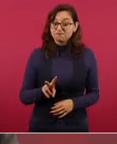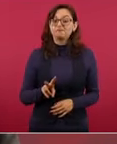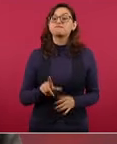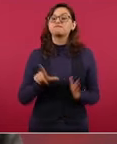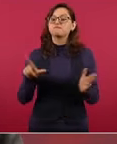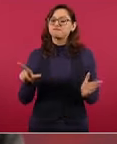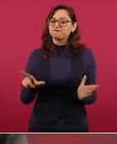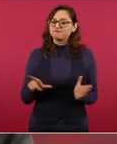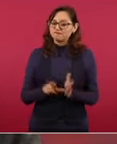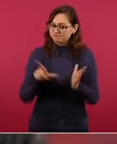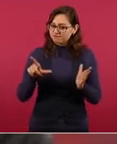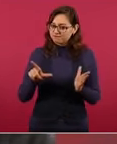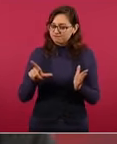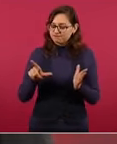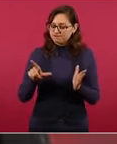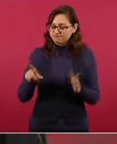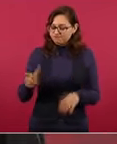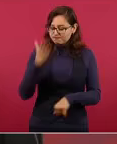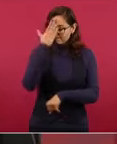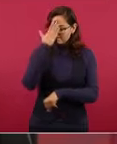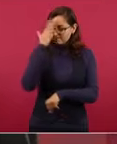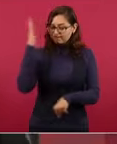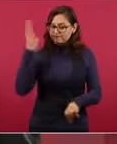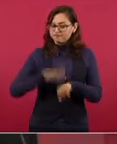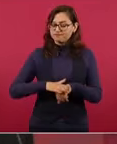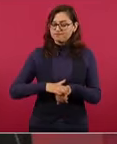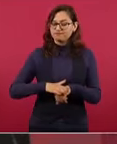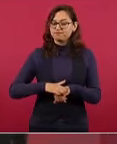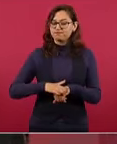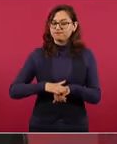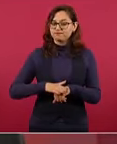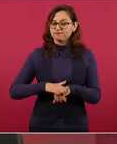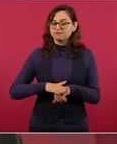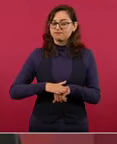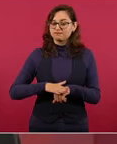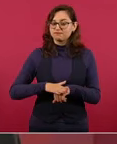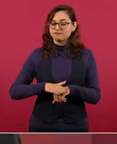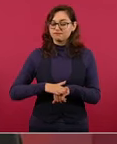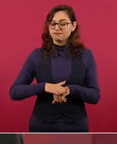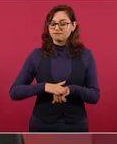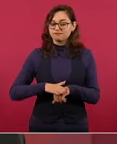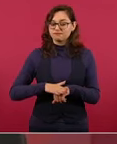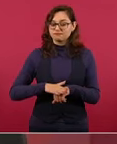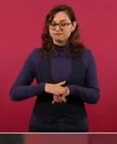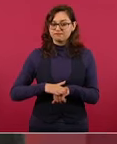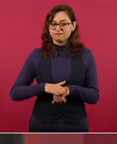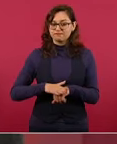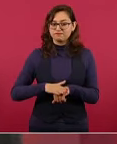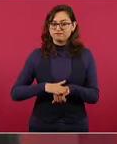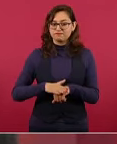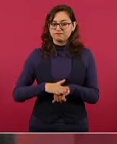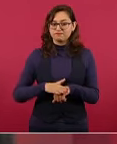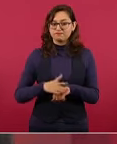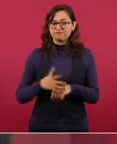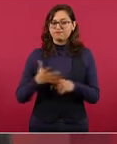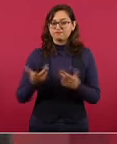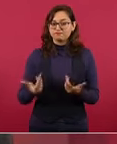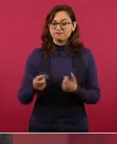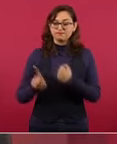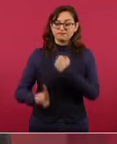es que no se deben de querer resolver